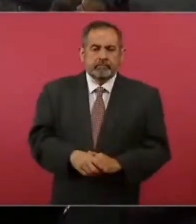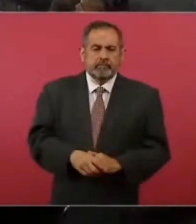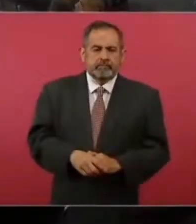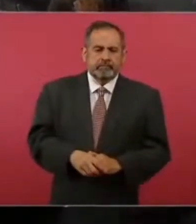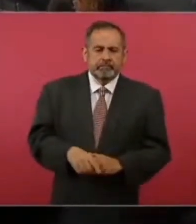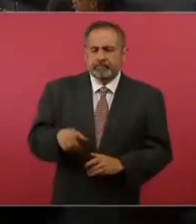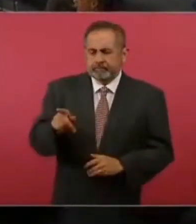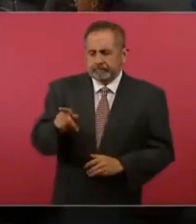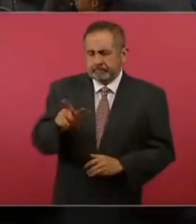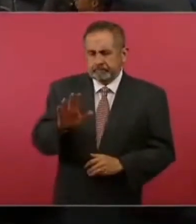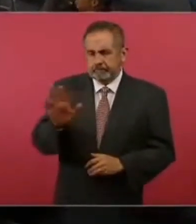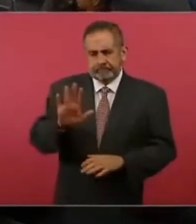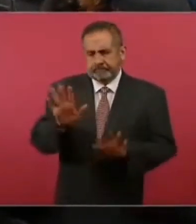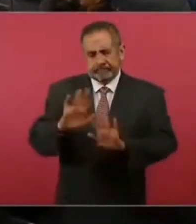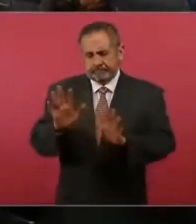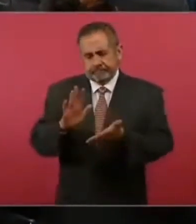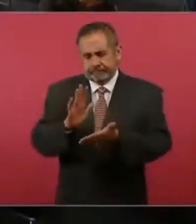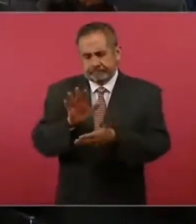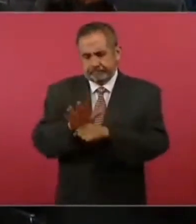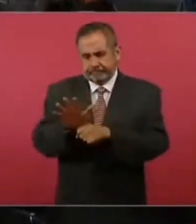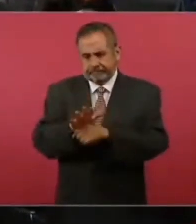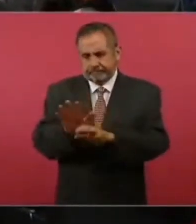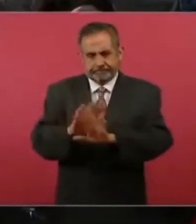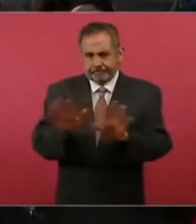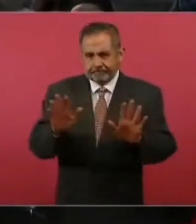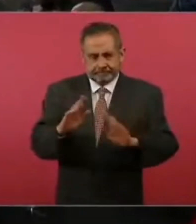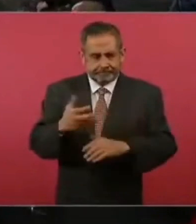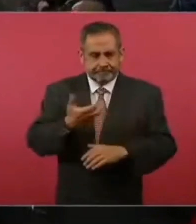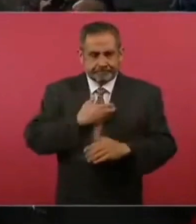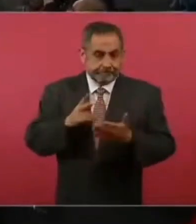No, ya es bastante. Zócalo.